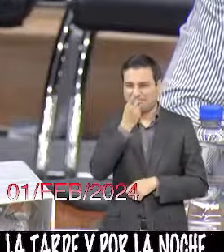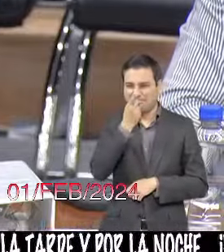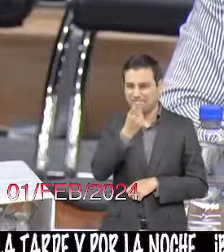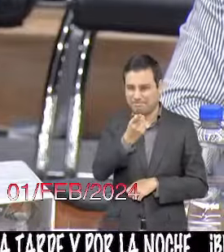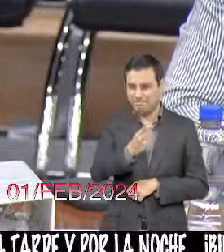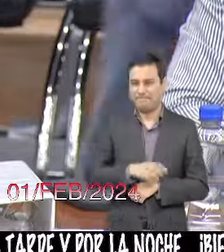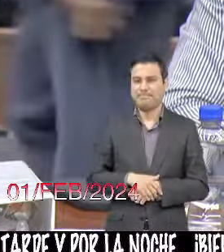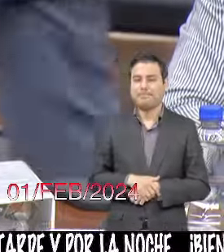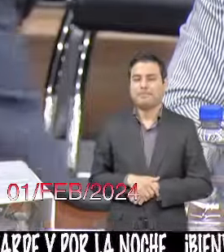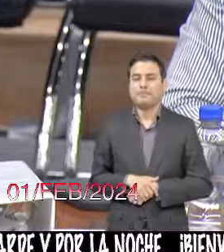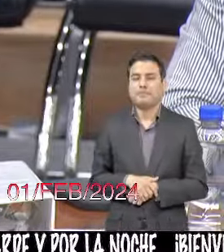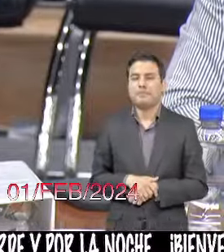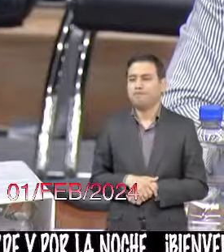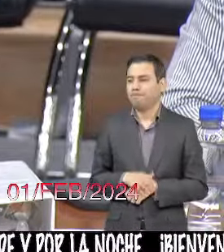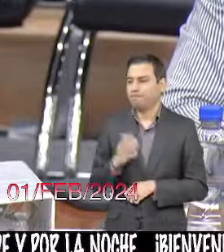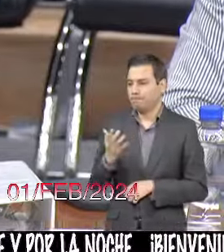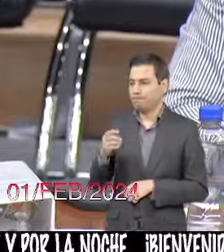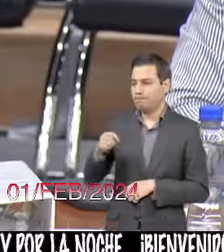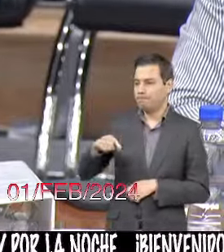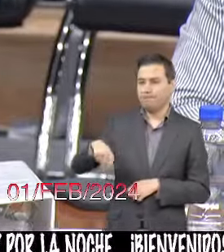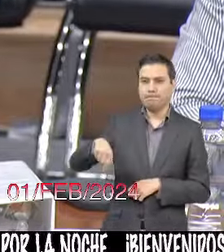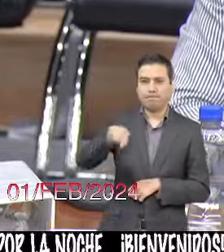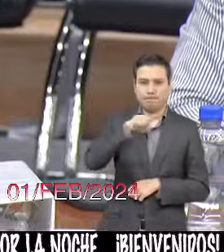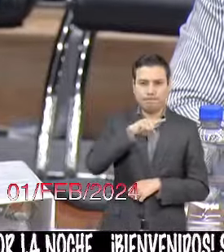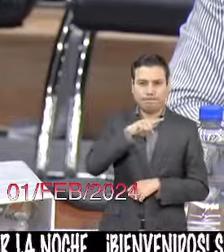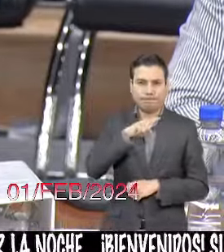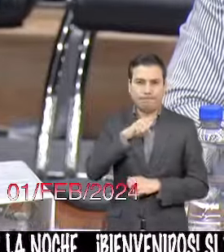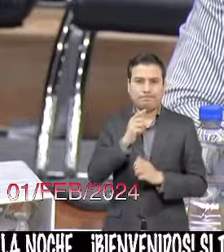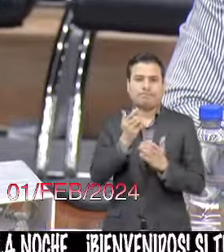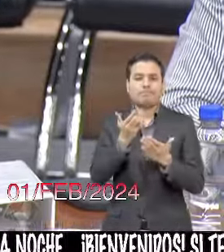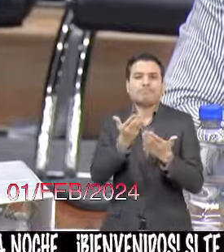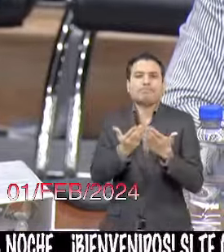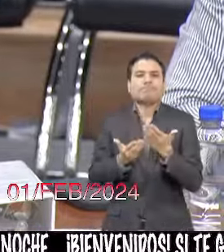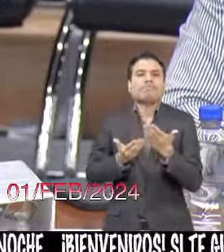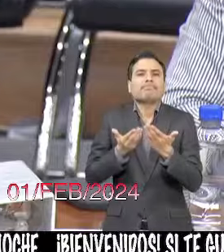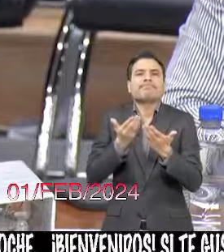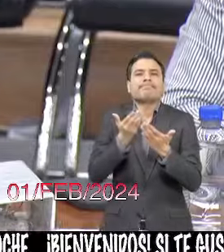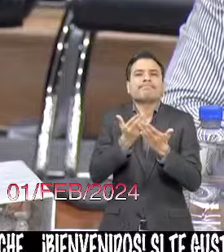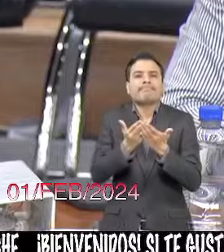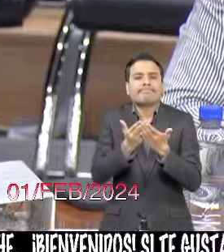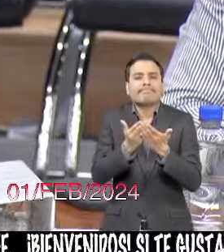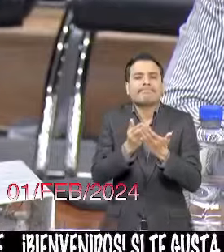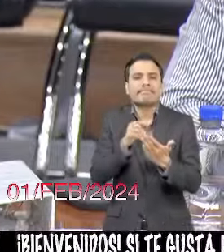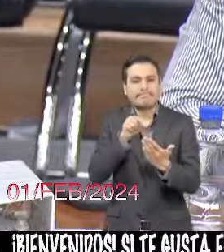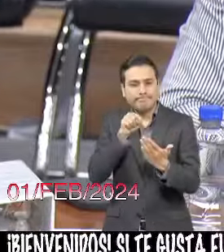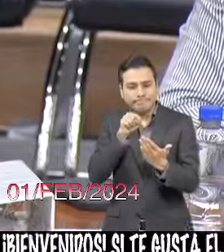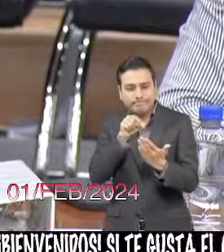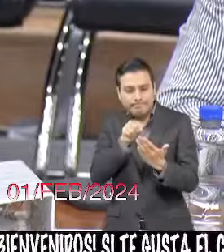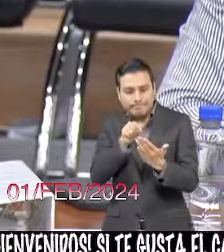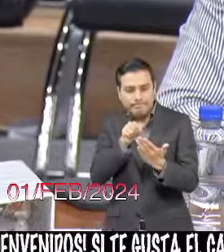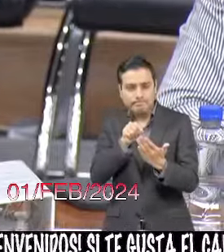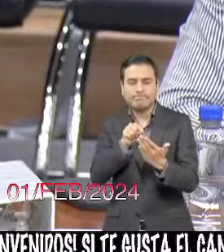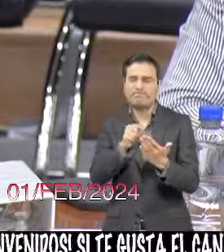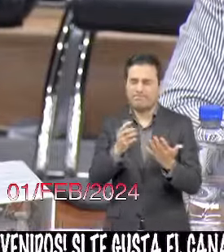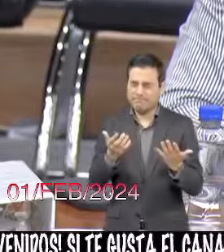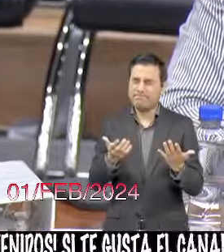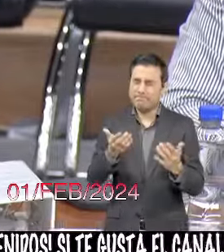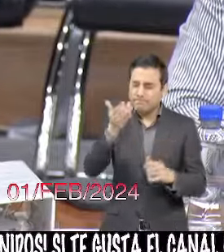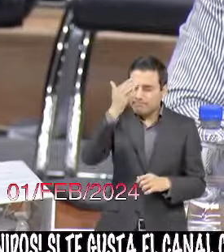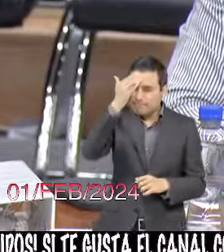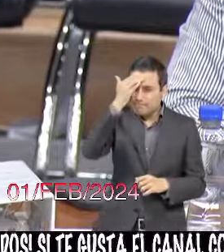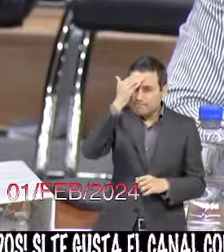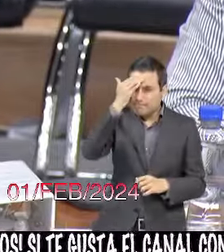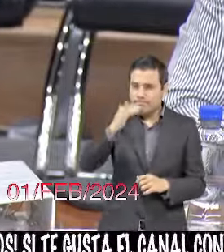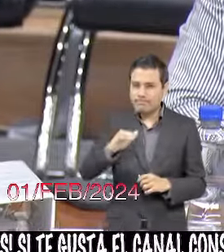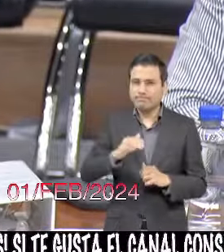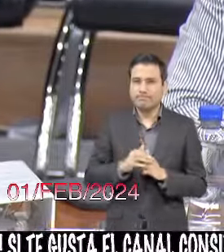plataforma que hemos presentado reconoce fundamentalmente cuáles son las banderas de la